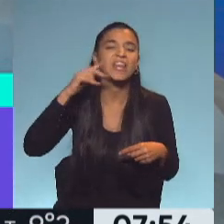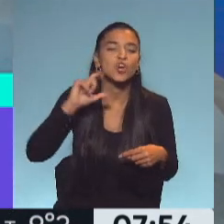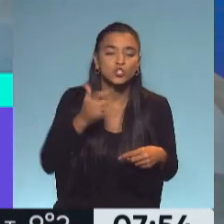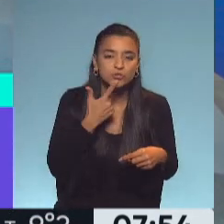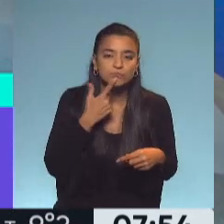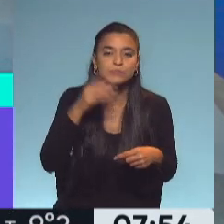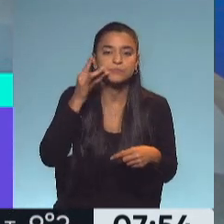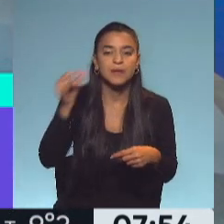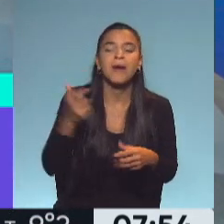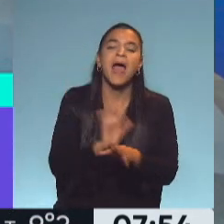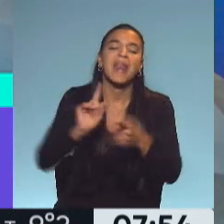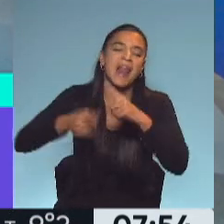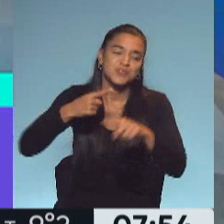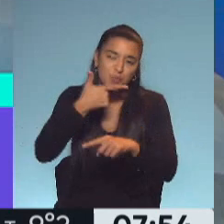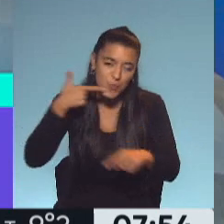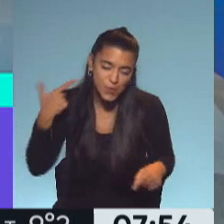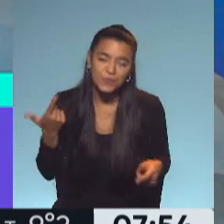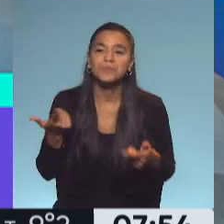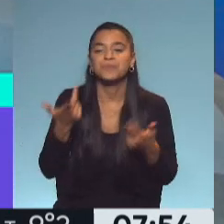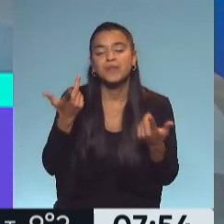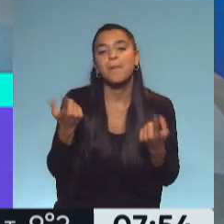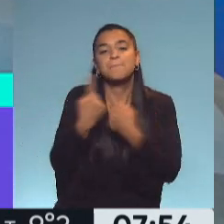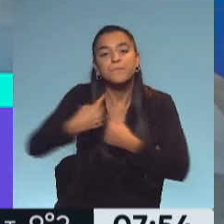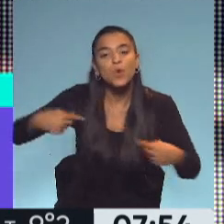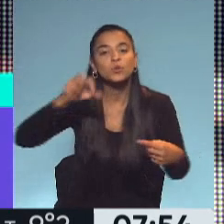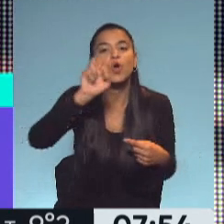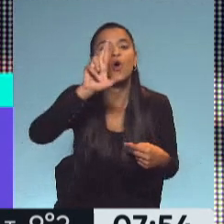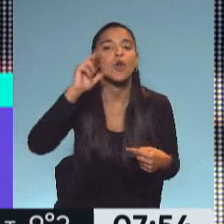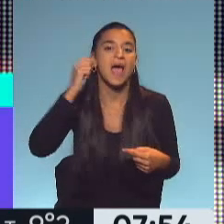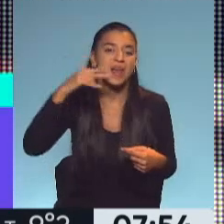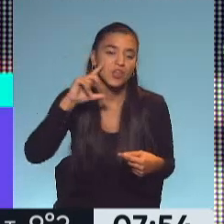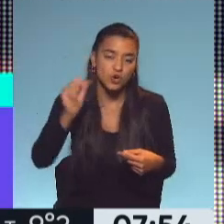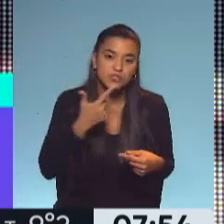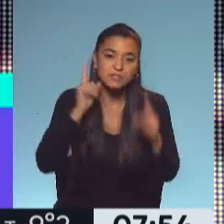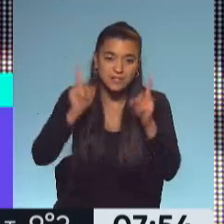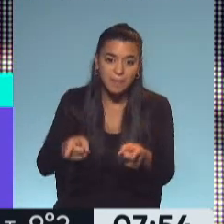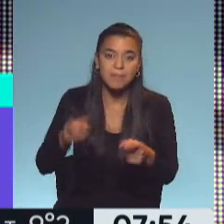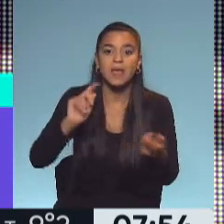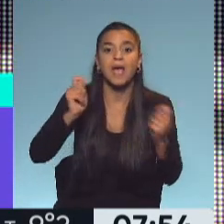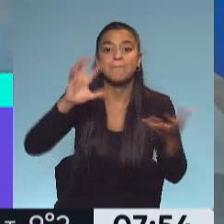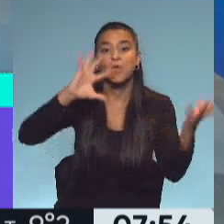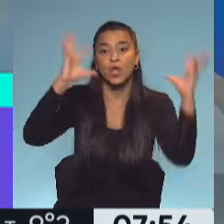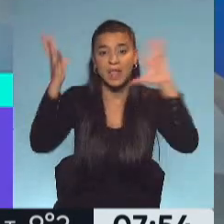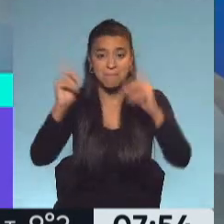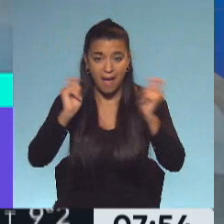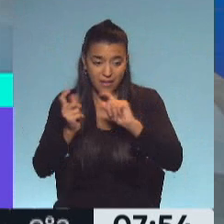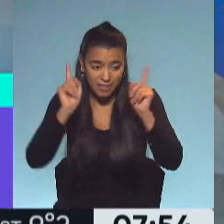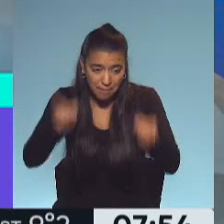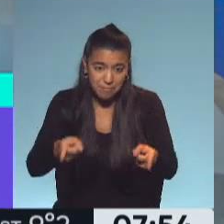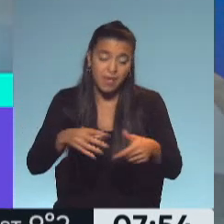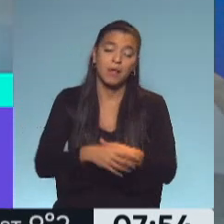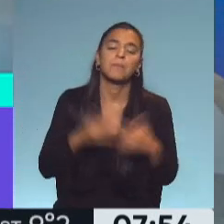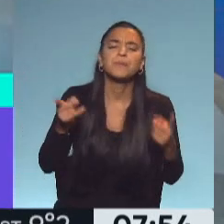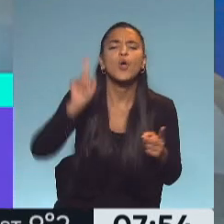para endulzar la relación, será Bueno, bueno. los productos orgánicos, ya que relacionamos todo Dale. con todo, puede estar relacionado con el cambio climático. También, pero además, ¿sabes